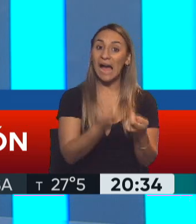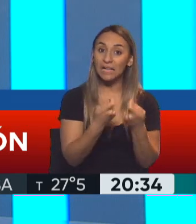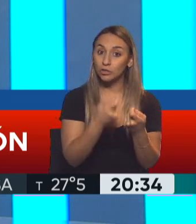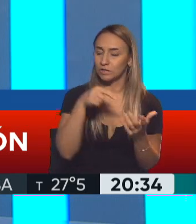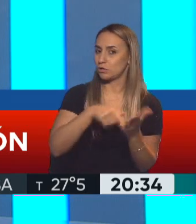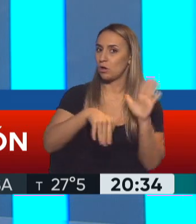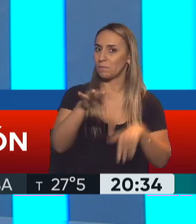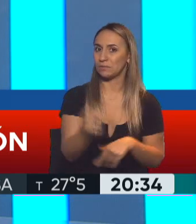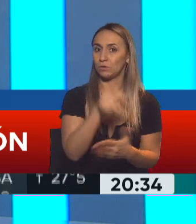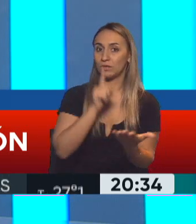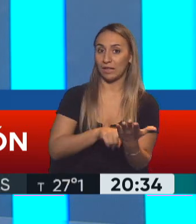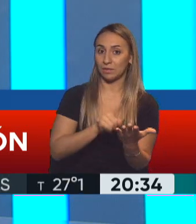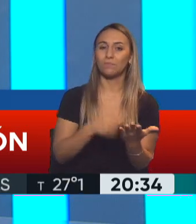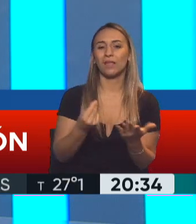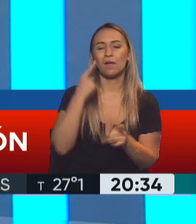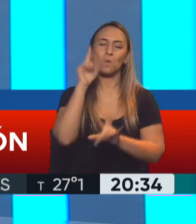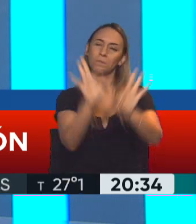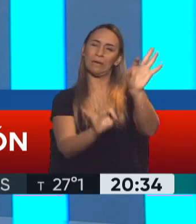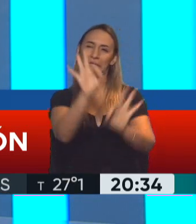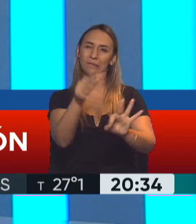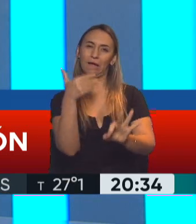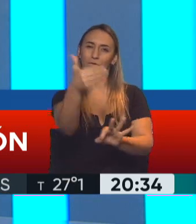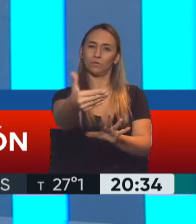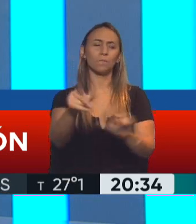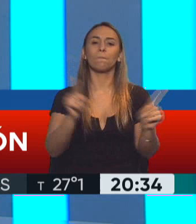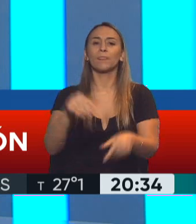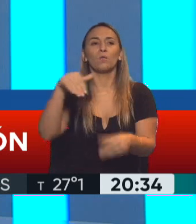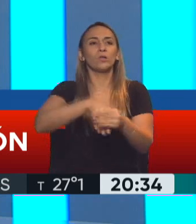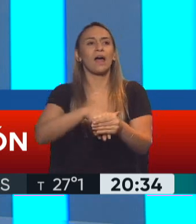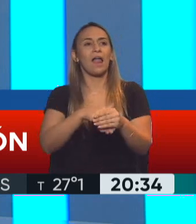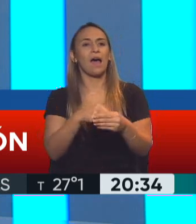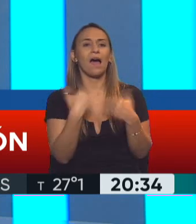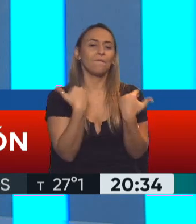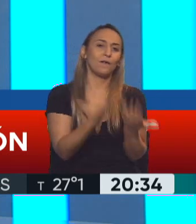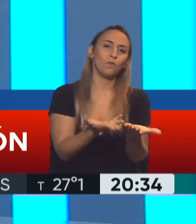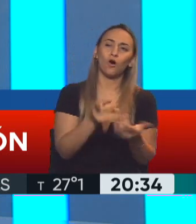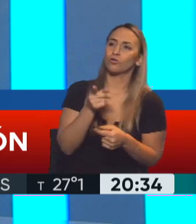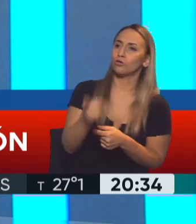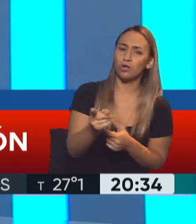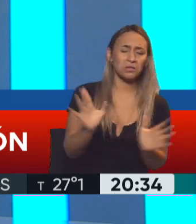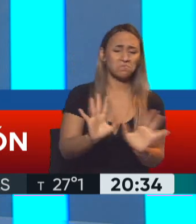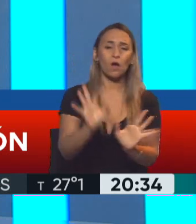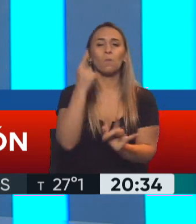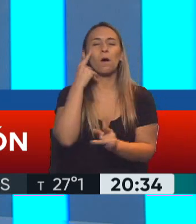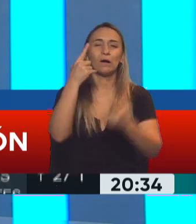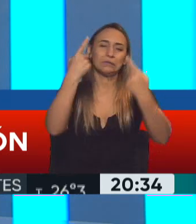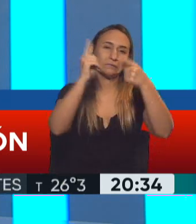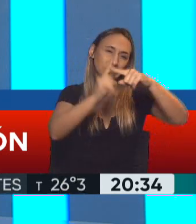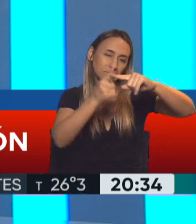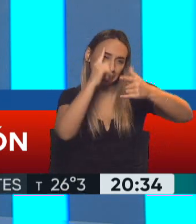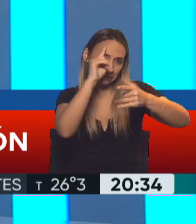porque las proyecciones no es que se vota si está a favor o en contra de una determinada proyección claro es lo que justifica